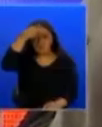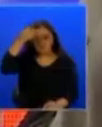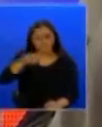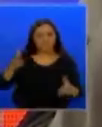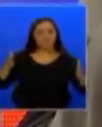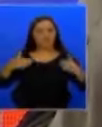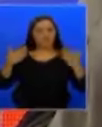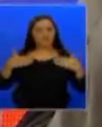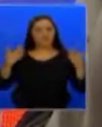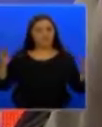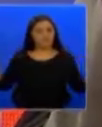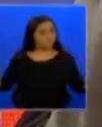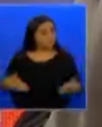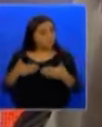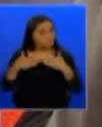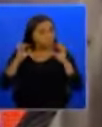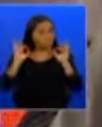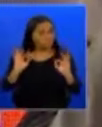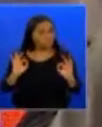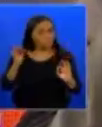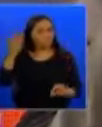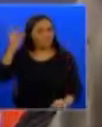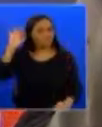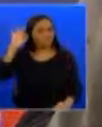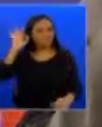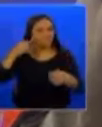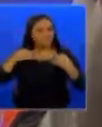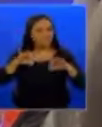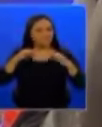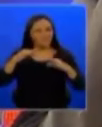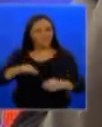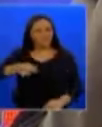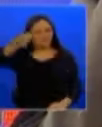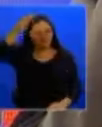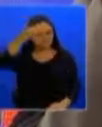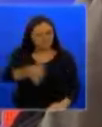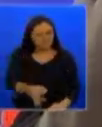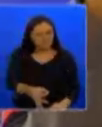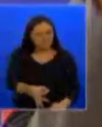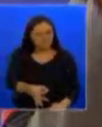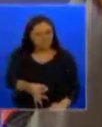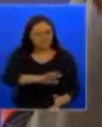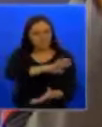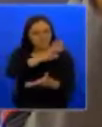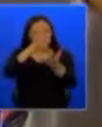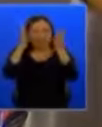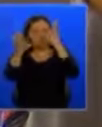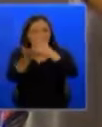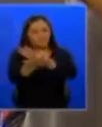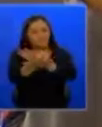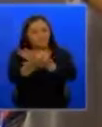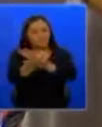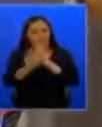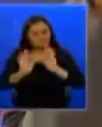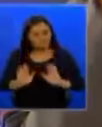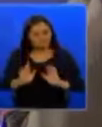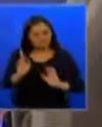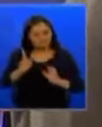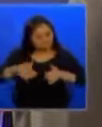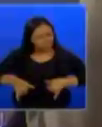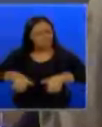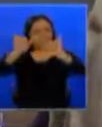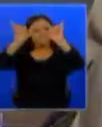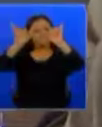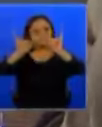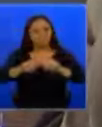alegría y esperanza el 19 de febrero reafirmar esta revolución que no la parará nada ni